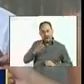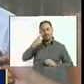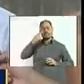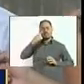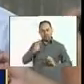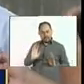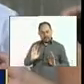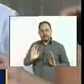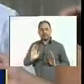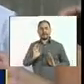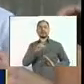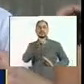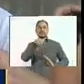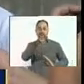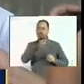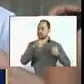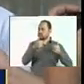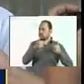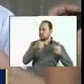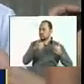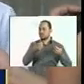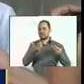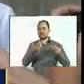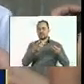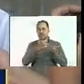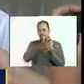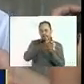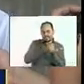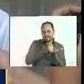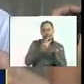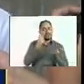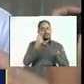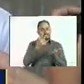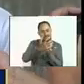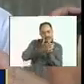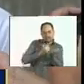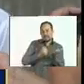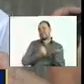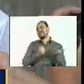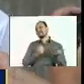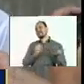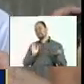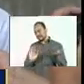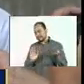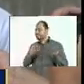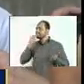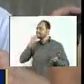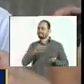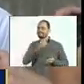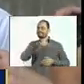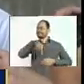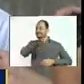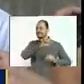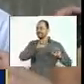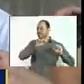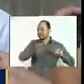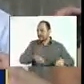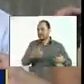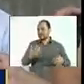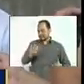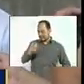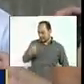ver si cuánto es lo que van a ver cómo están los ingresos, pero definitivamente no pueden y cada